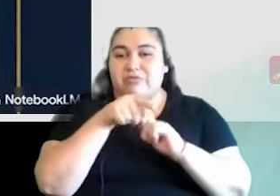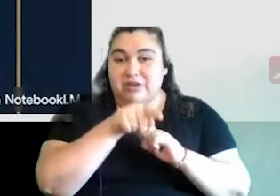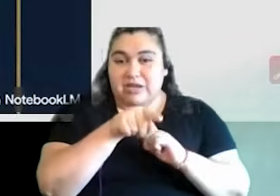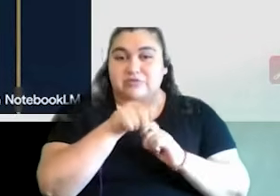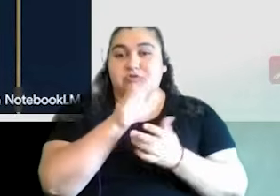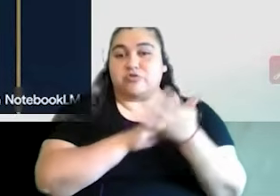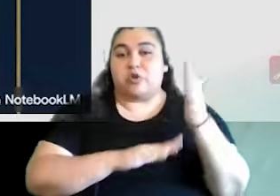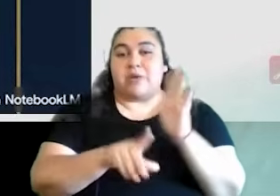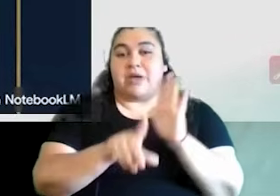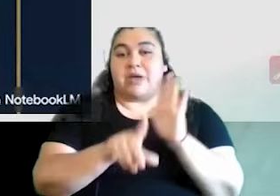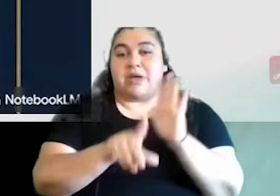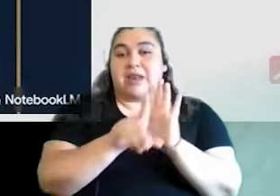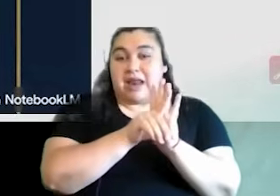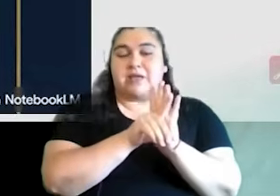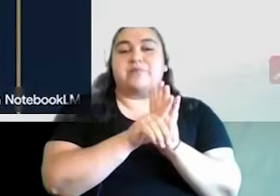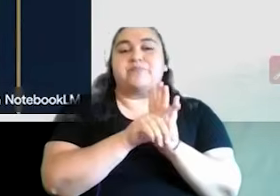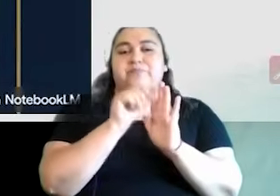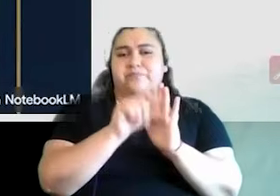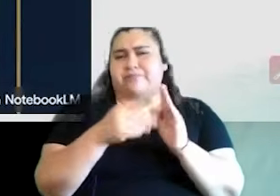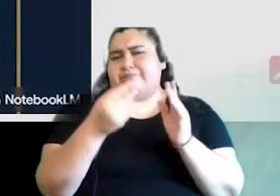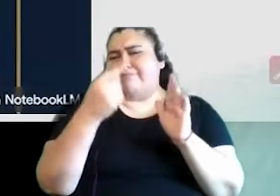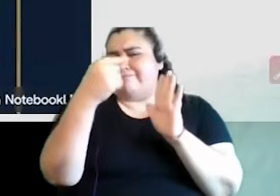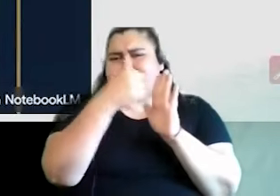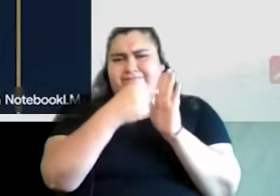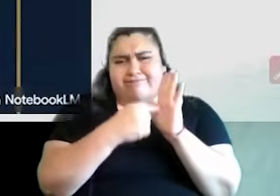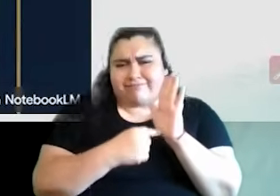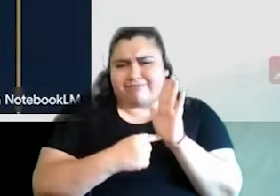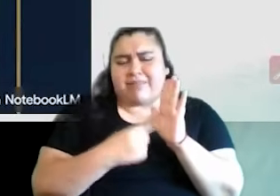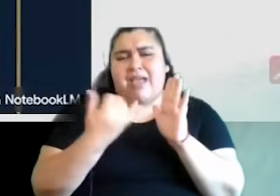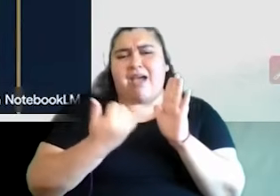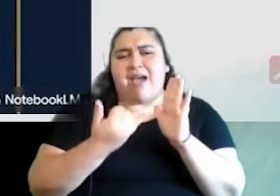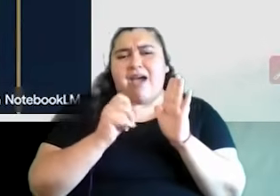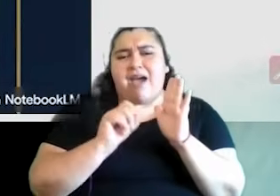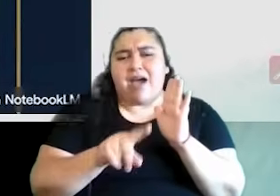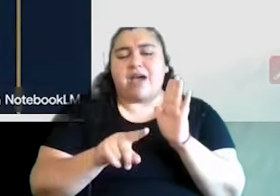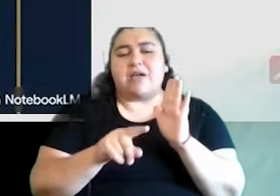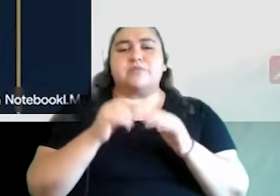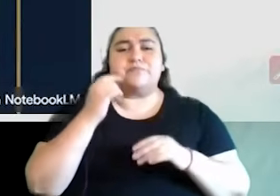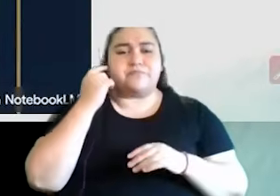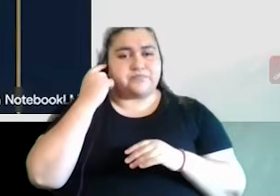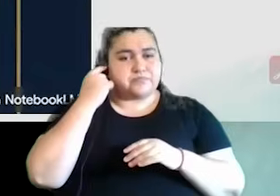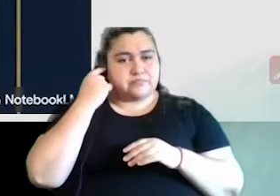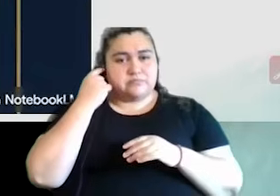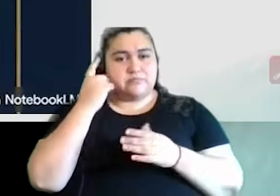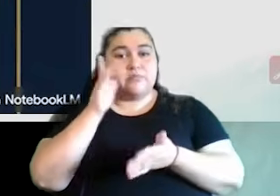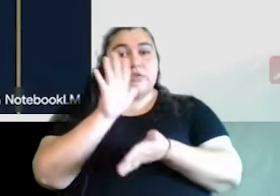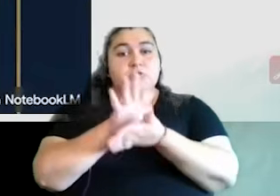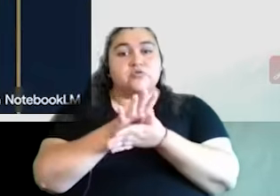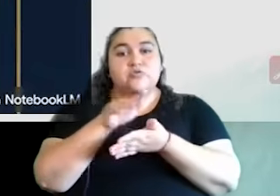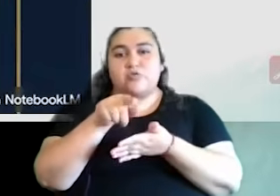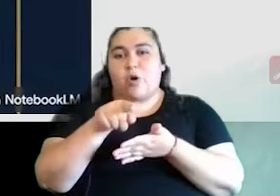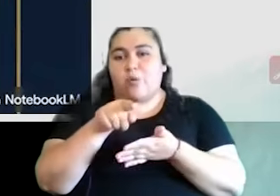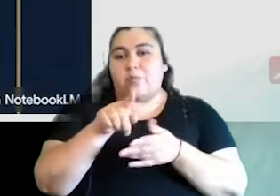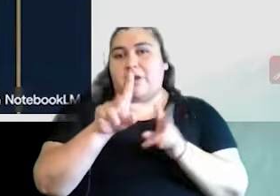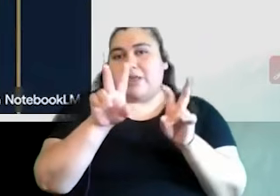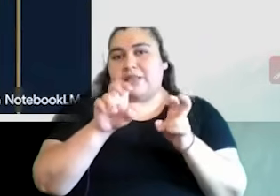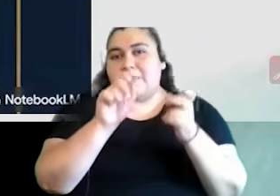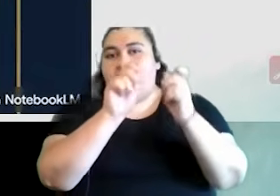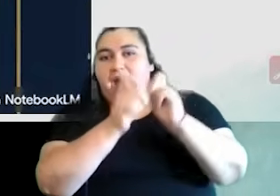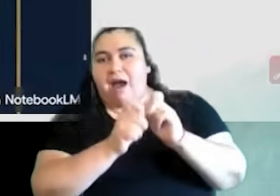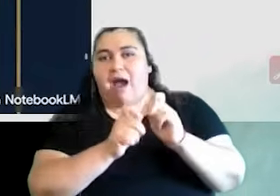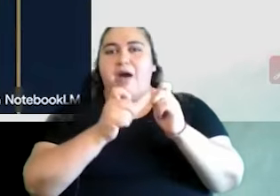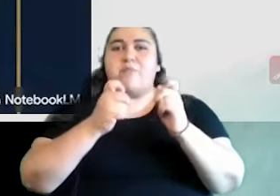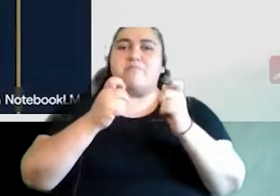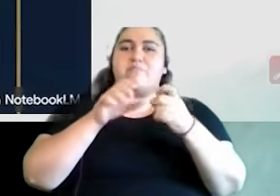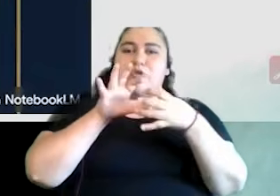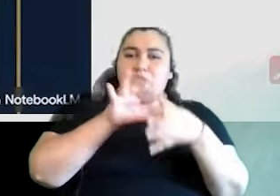tributaria, con un montón de cuestiones que hacen a la razón de ser de estos cambios que ocurren hoy en día en materia de condición